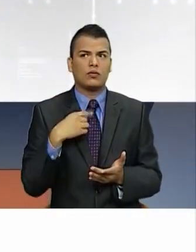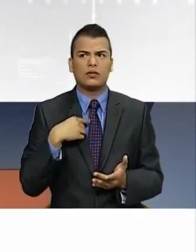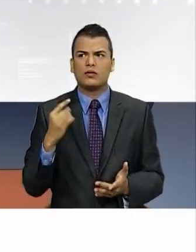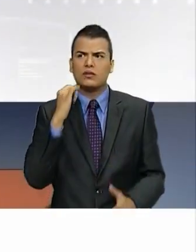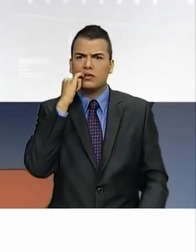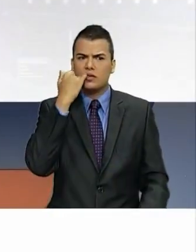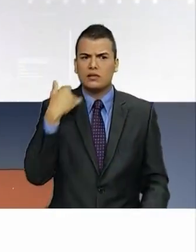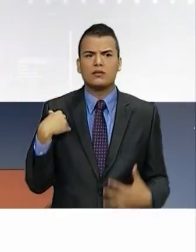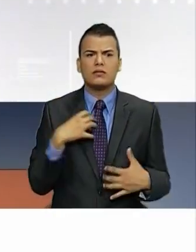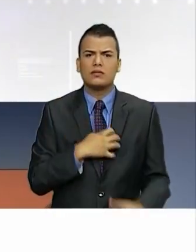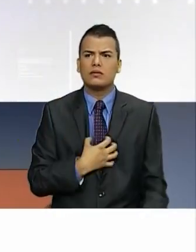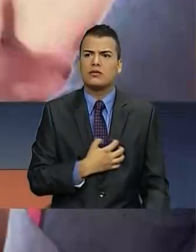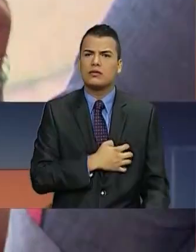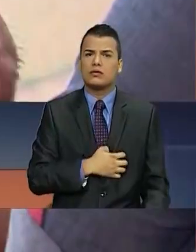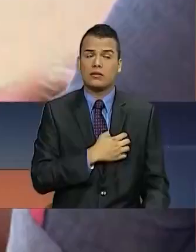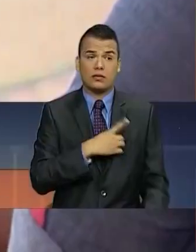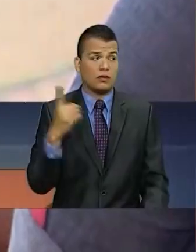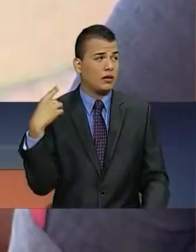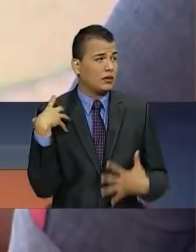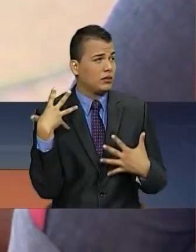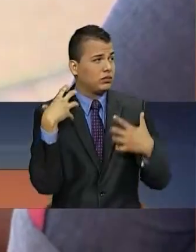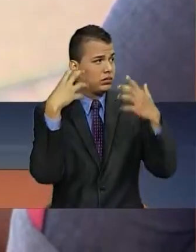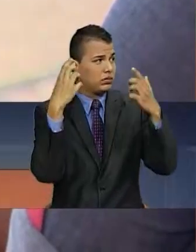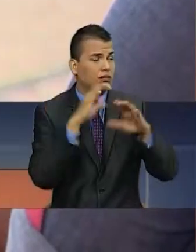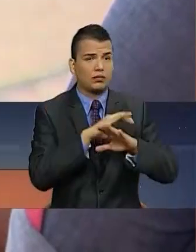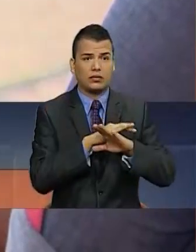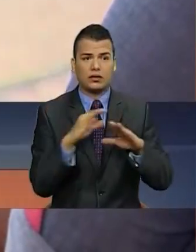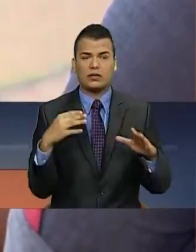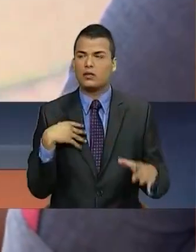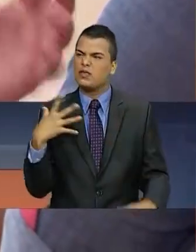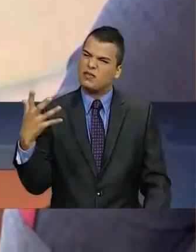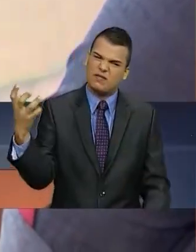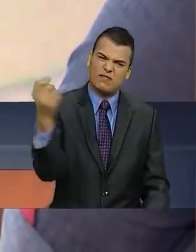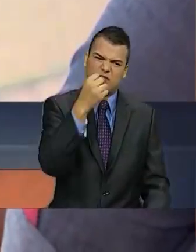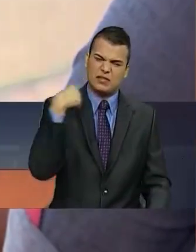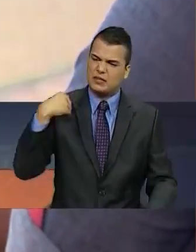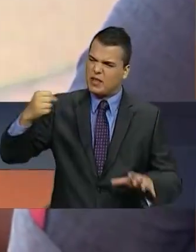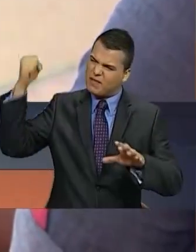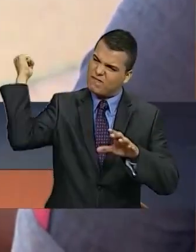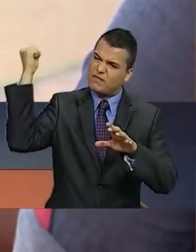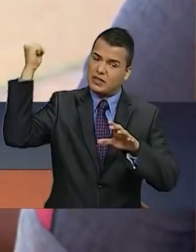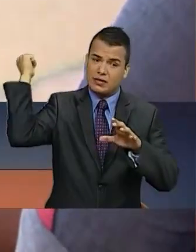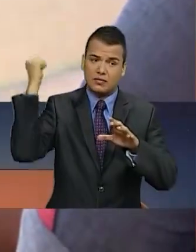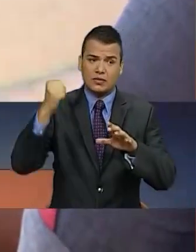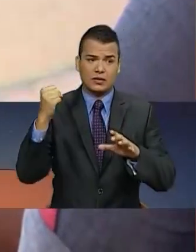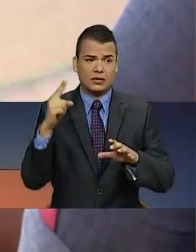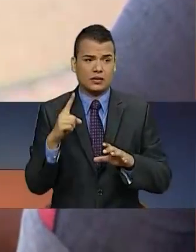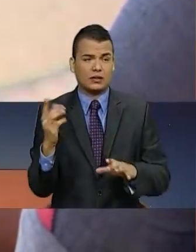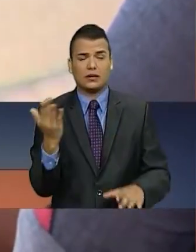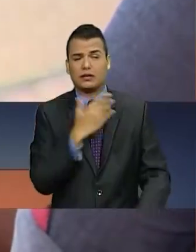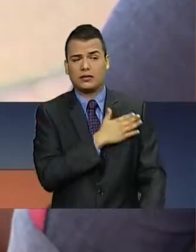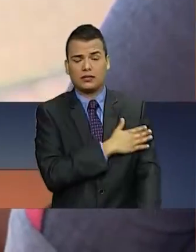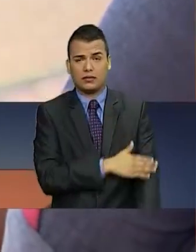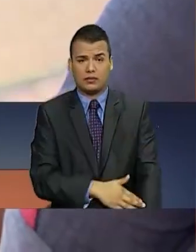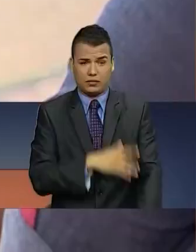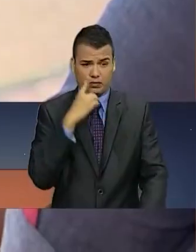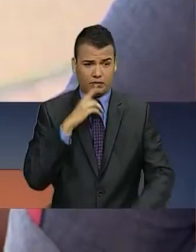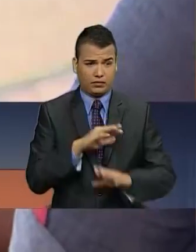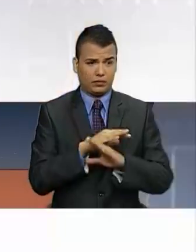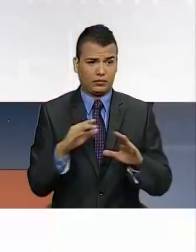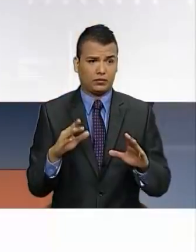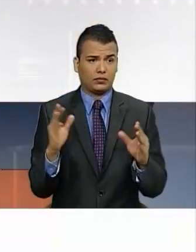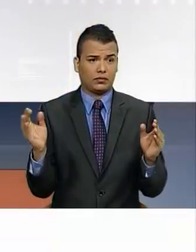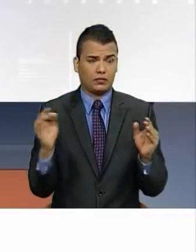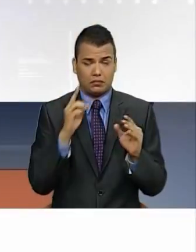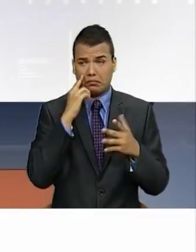Él como que se alteró mucho, la sacó para afuera y él le da, pero pues la dañó acá, como por aquí, aquí así,